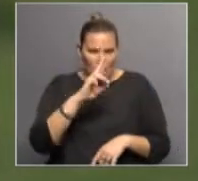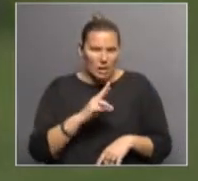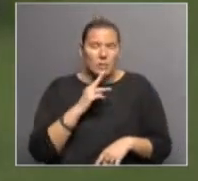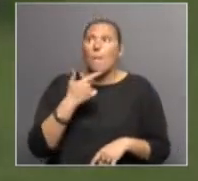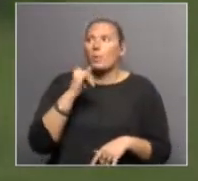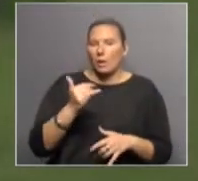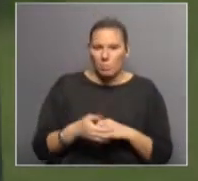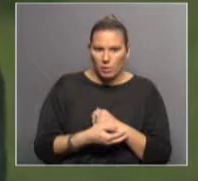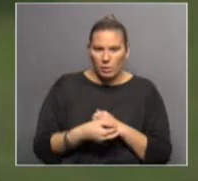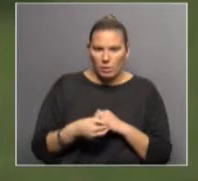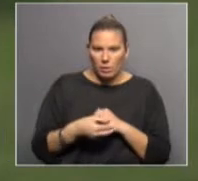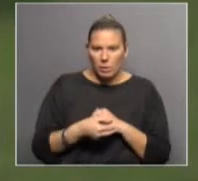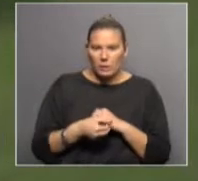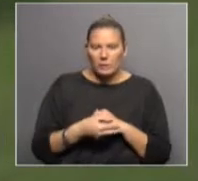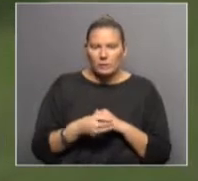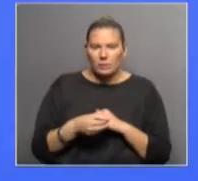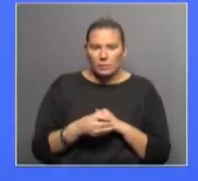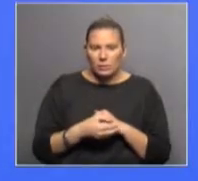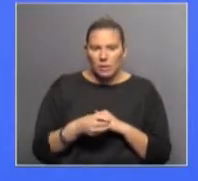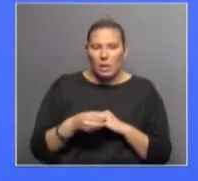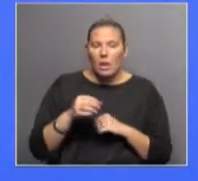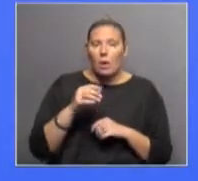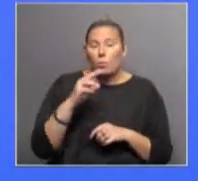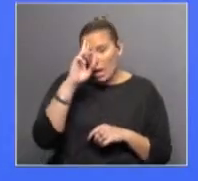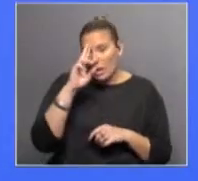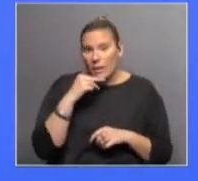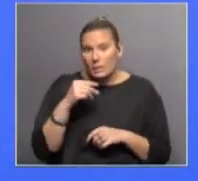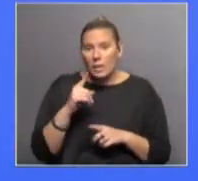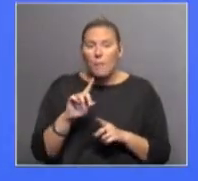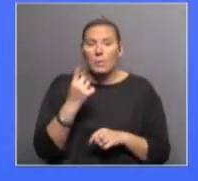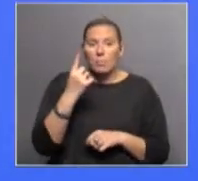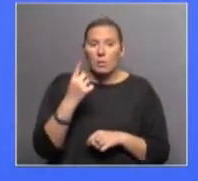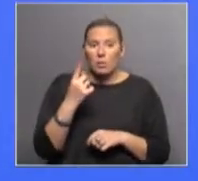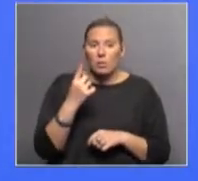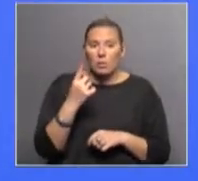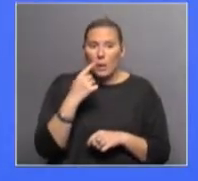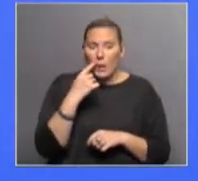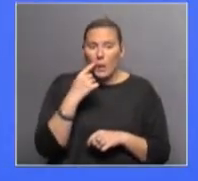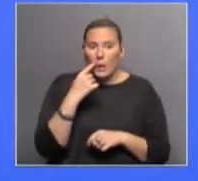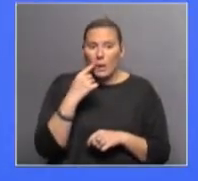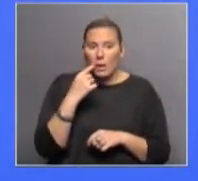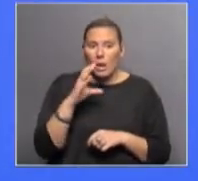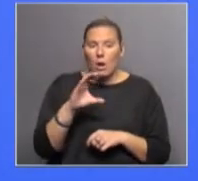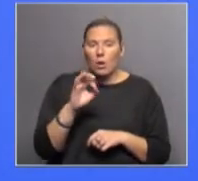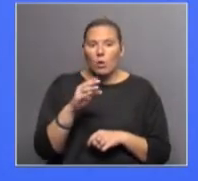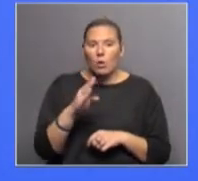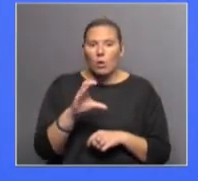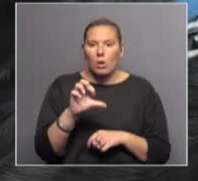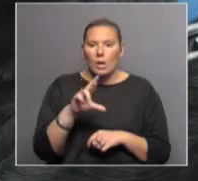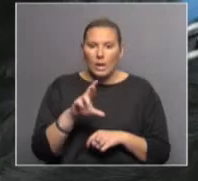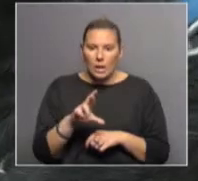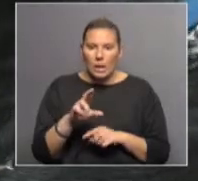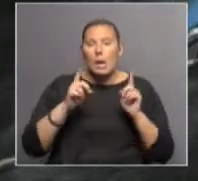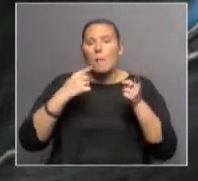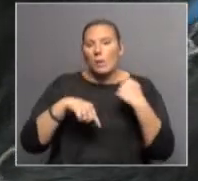Por ejemplo, desde el punto de vista de etología clínica, una de las razas que aparece en los primeros lugares es el Cocker, pero también